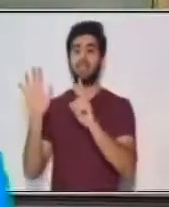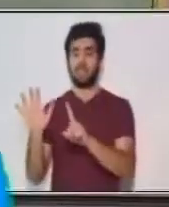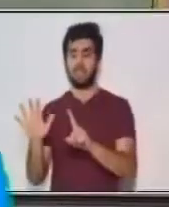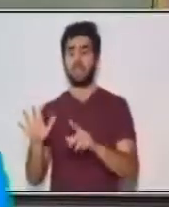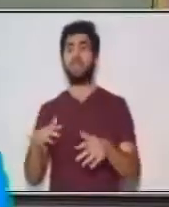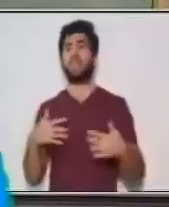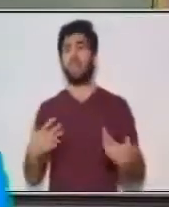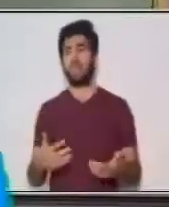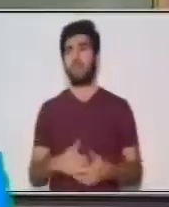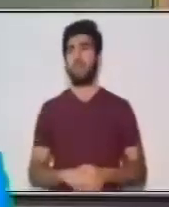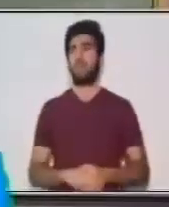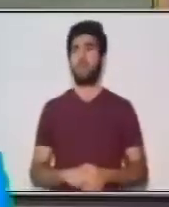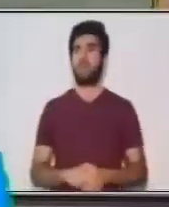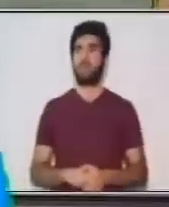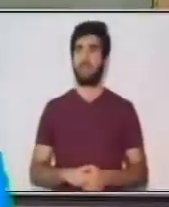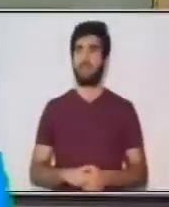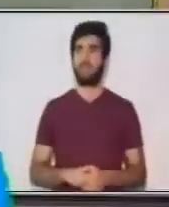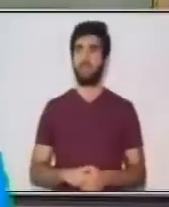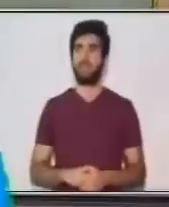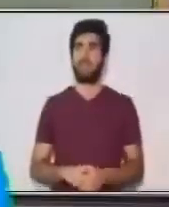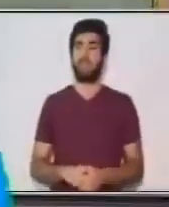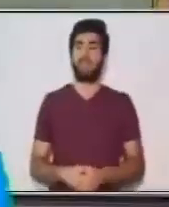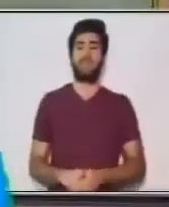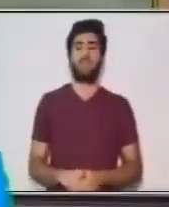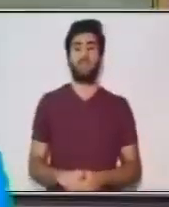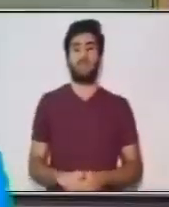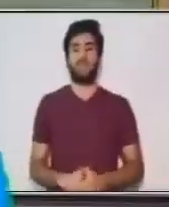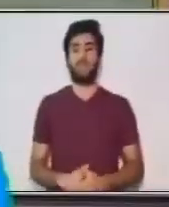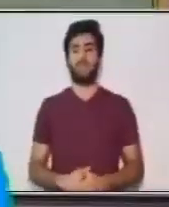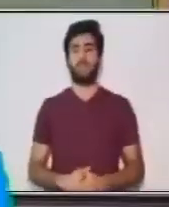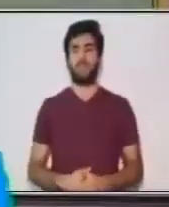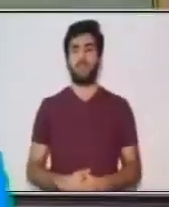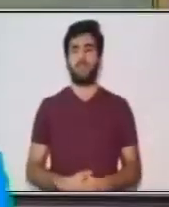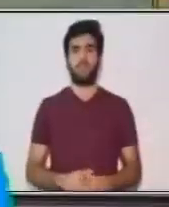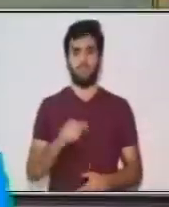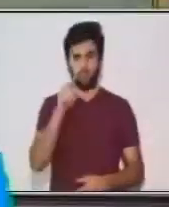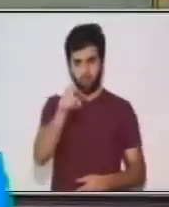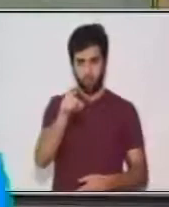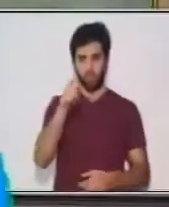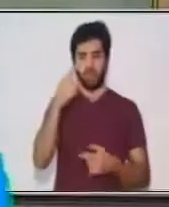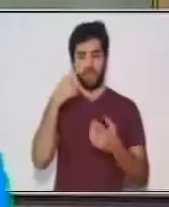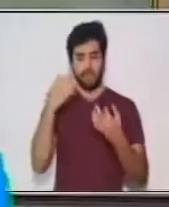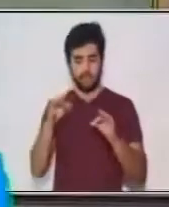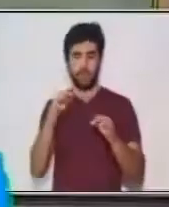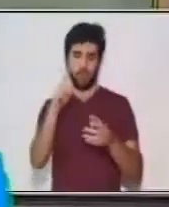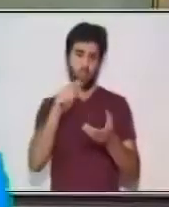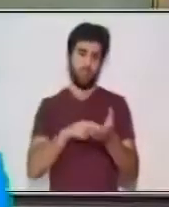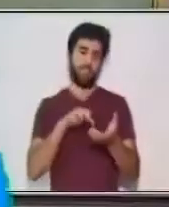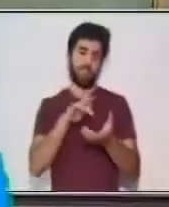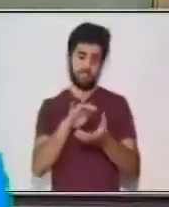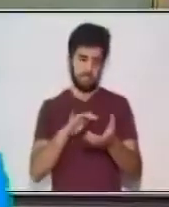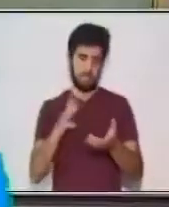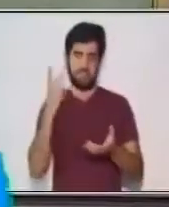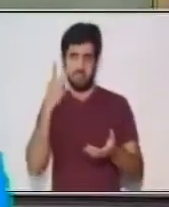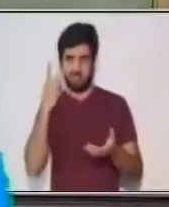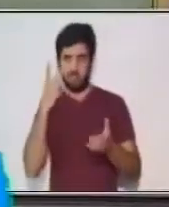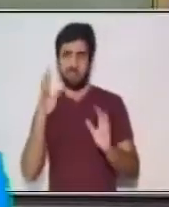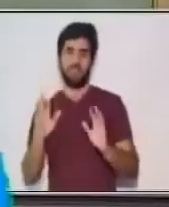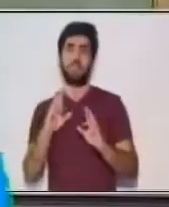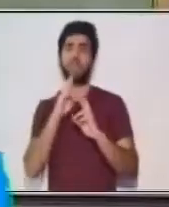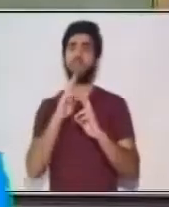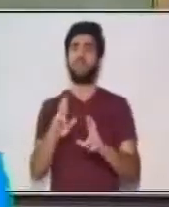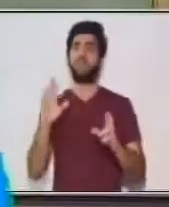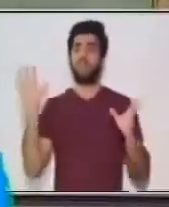6. 9 por 98 más 6. Esto trátalo de hacer con calculadora, veamos qué resultado